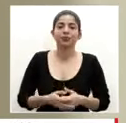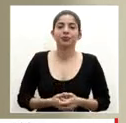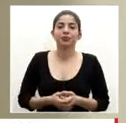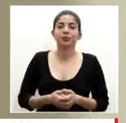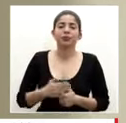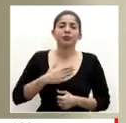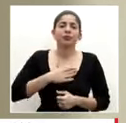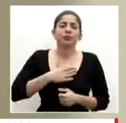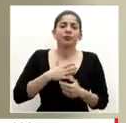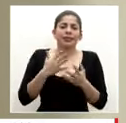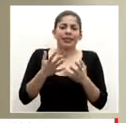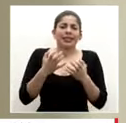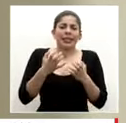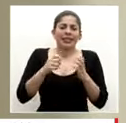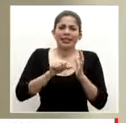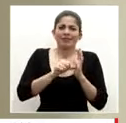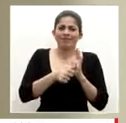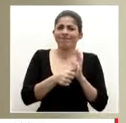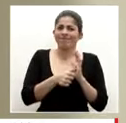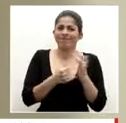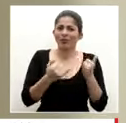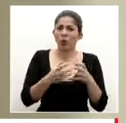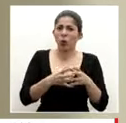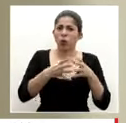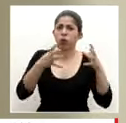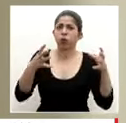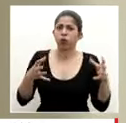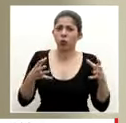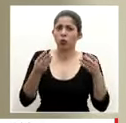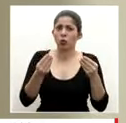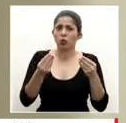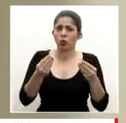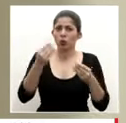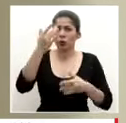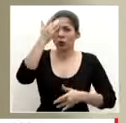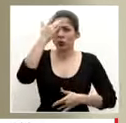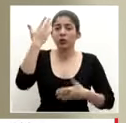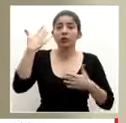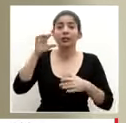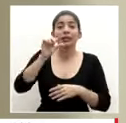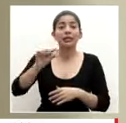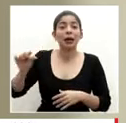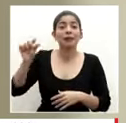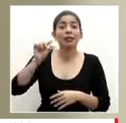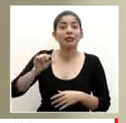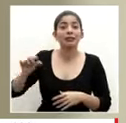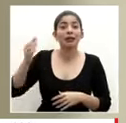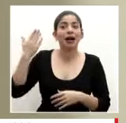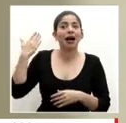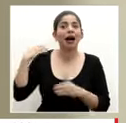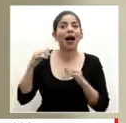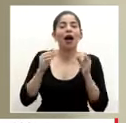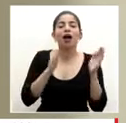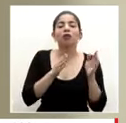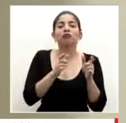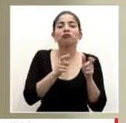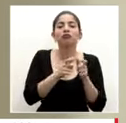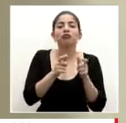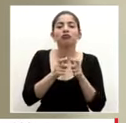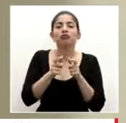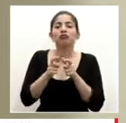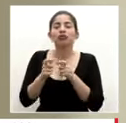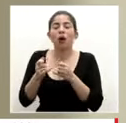Y yo quisiera puntualizar, tenemos un aumento importante de casos, ya teníamos varias semanas de no tener un aumento